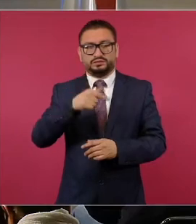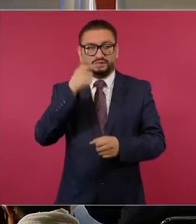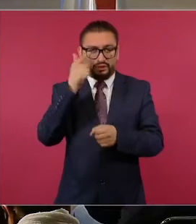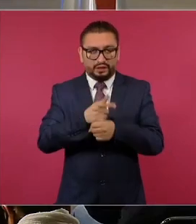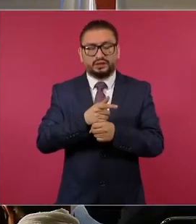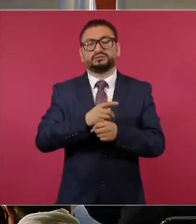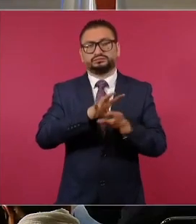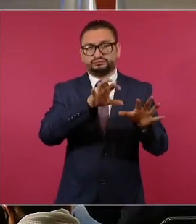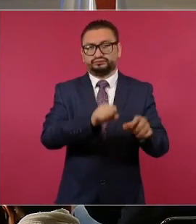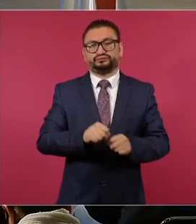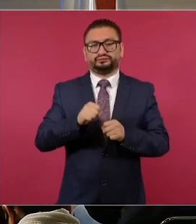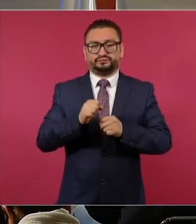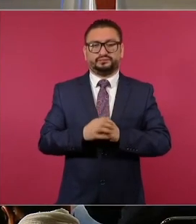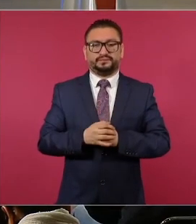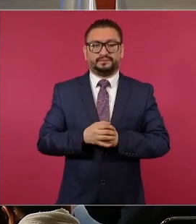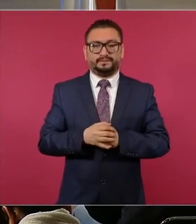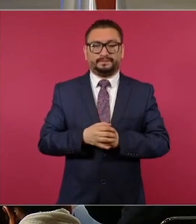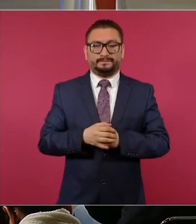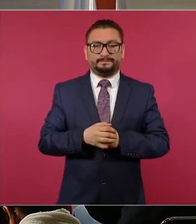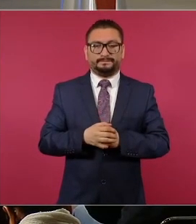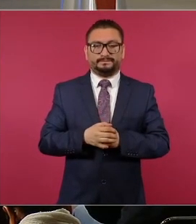flagrancia. Adelante.